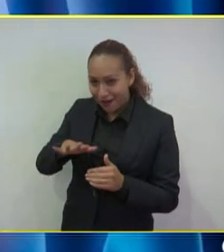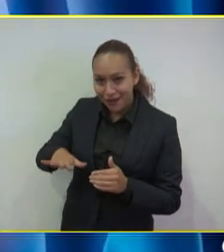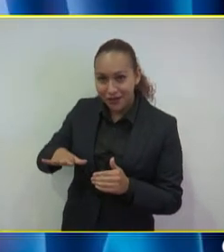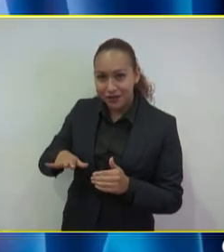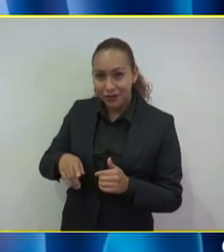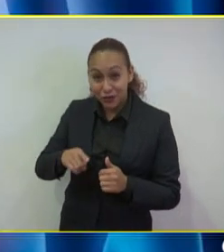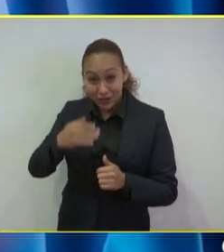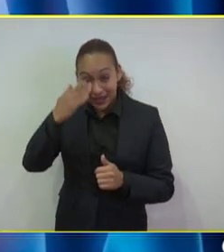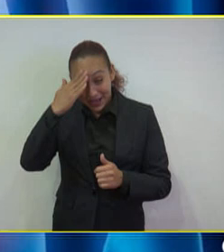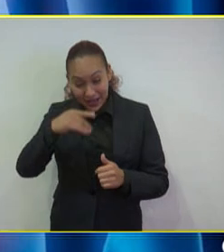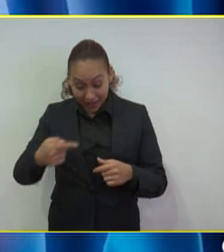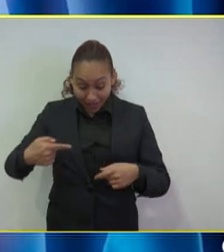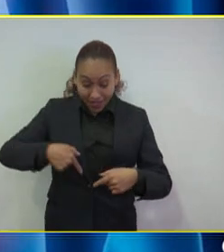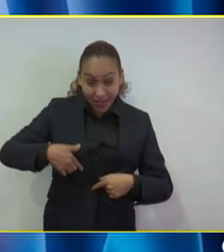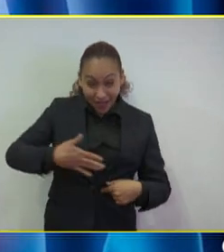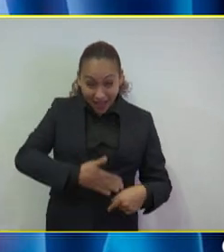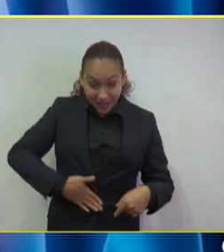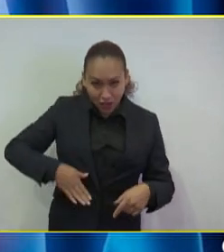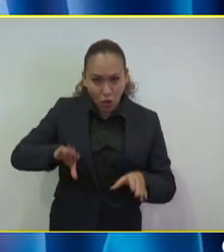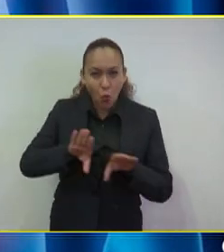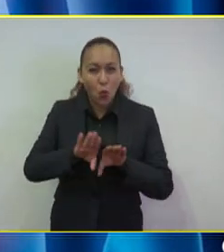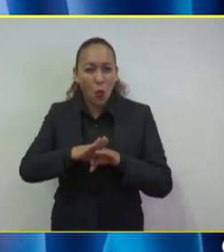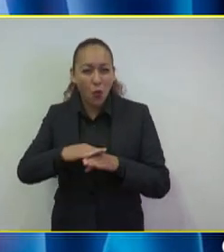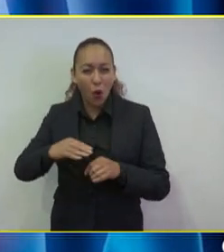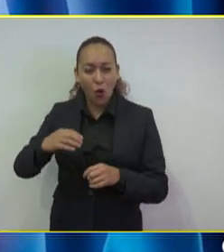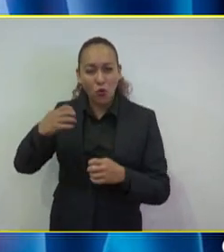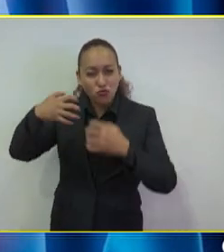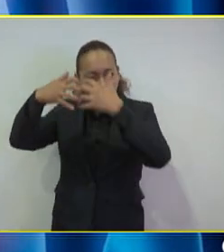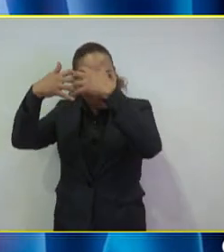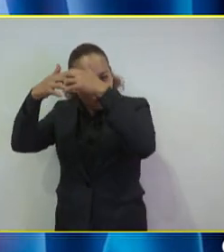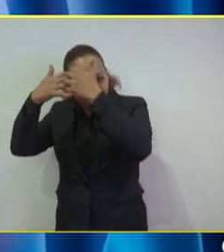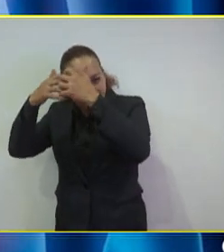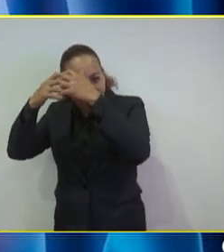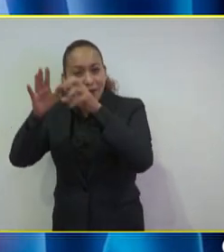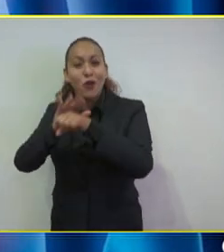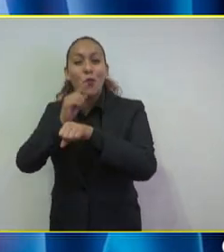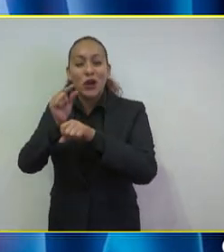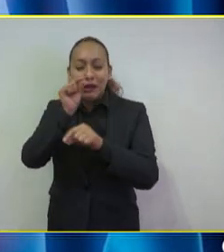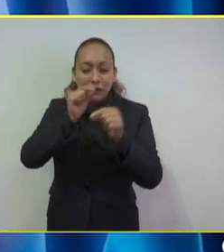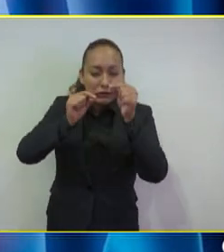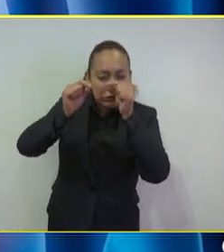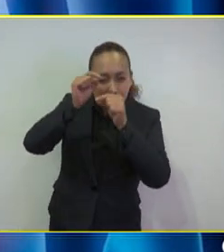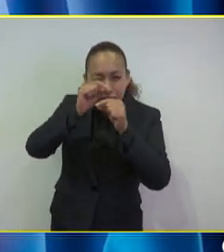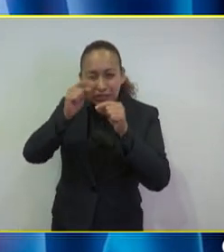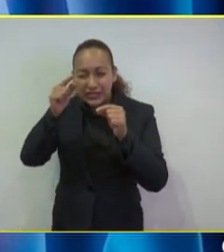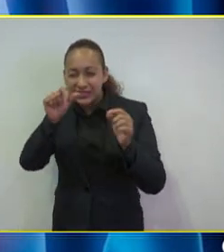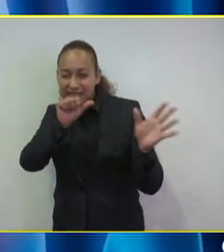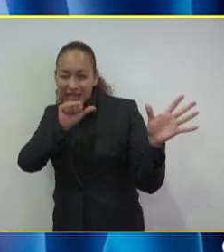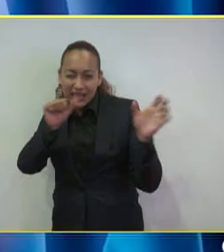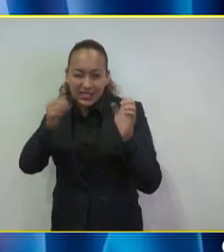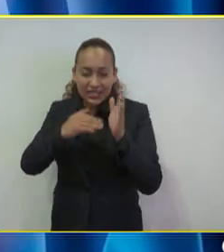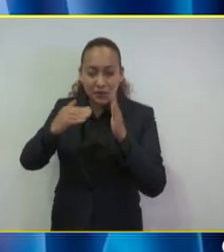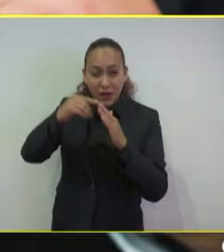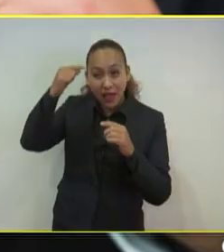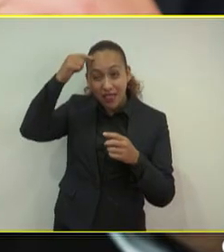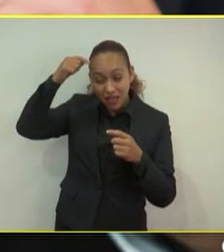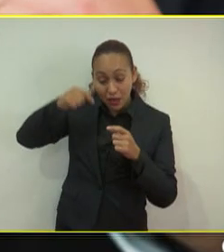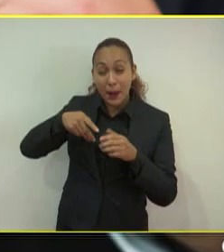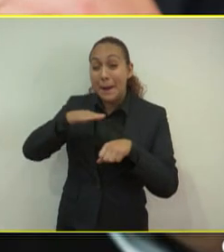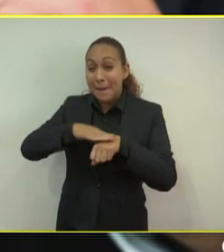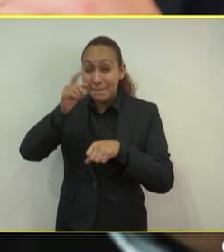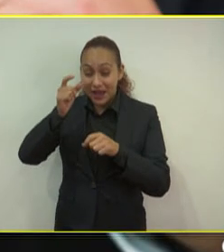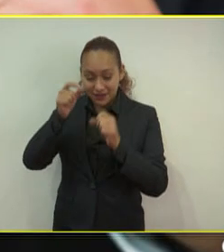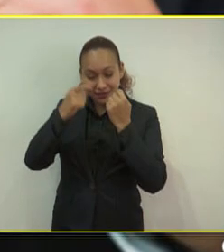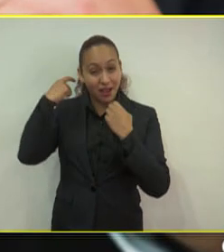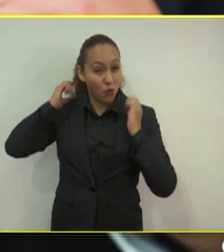segundo cerebro, ya que en ella hay hasta 100 millones de neuronas, más que en la médula espinal. Por último, mencionar